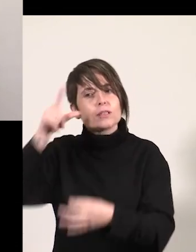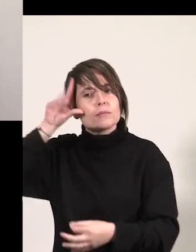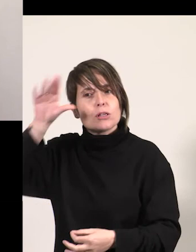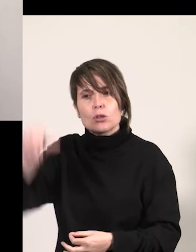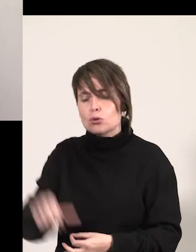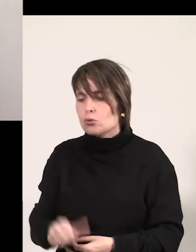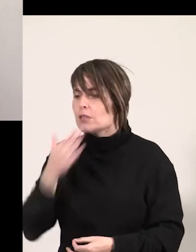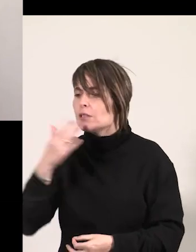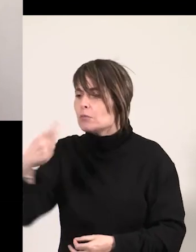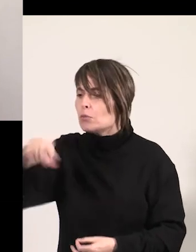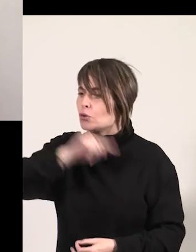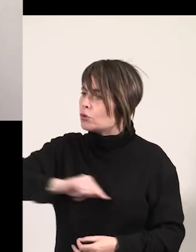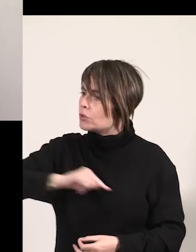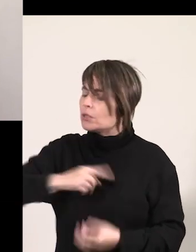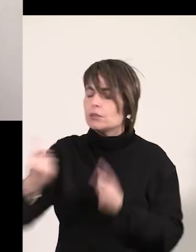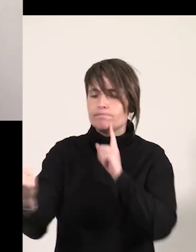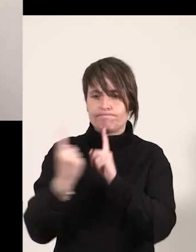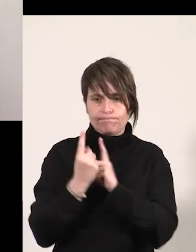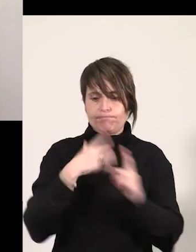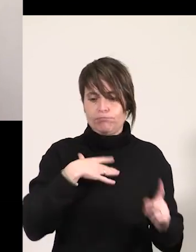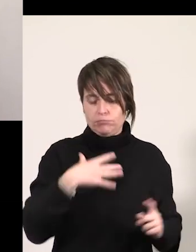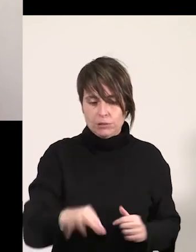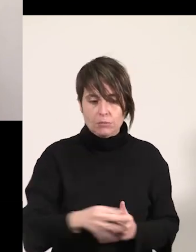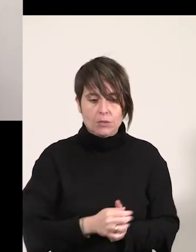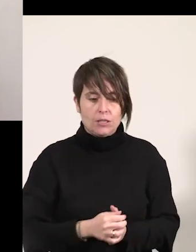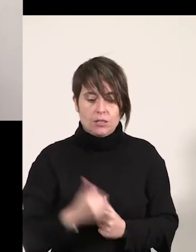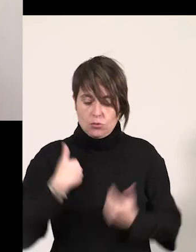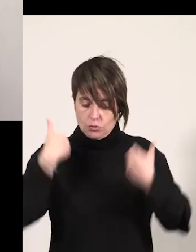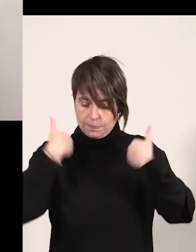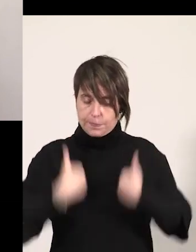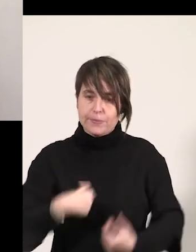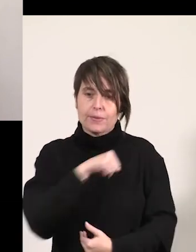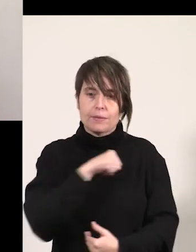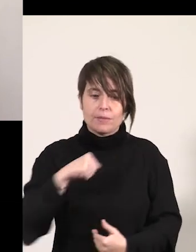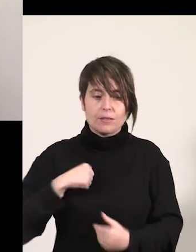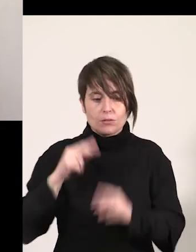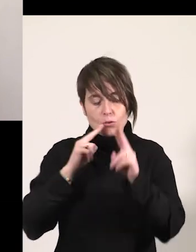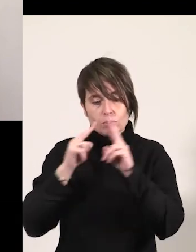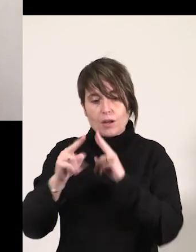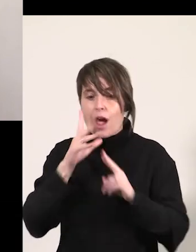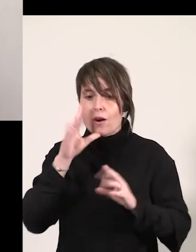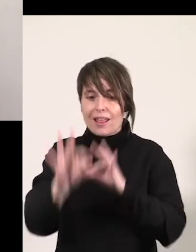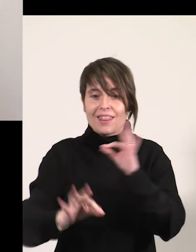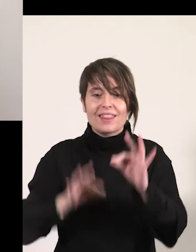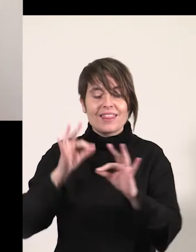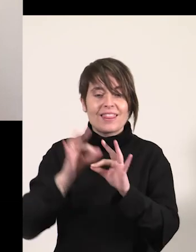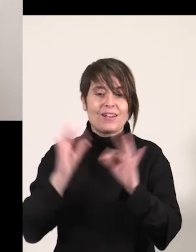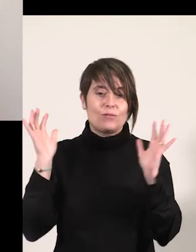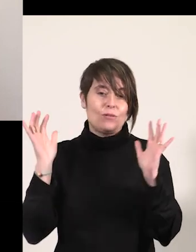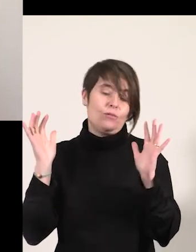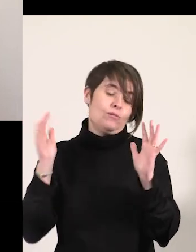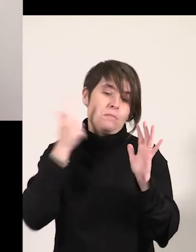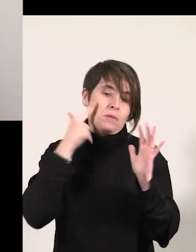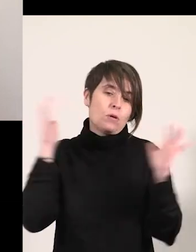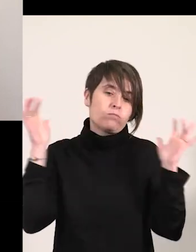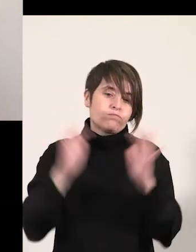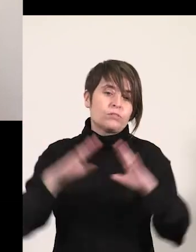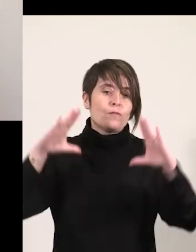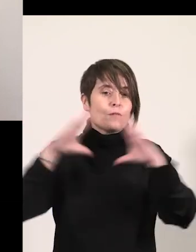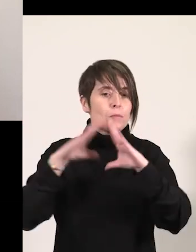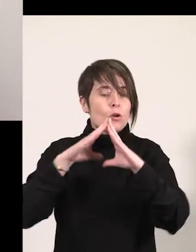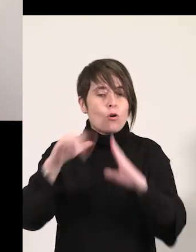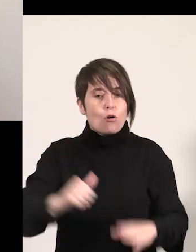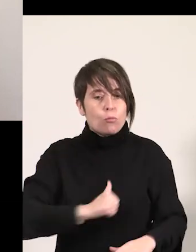psicológica, orientación jurídica y escucha en todo aquello que sientan y demanden. Personalmente, pues tengo que confesar que este ciclo de